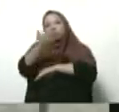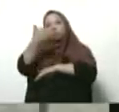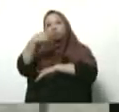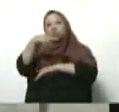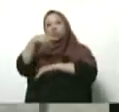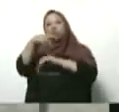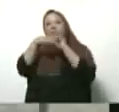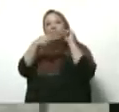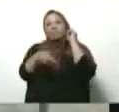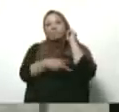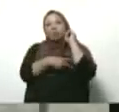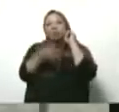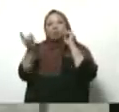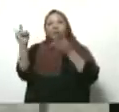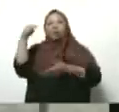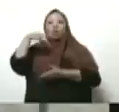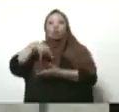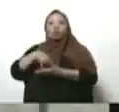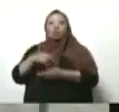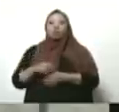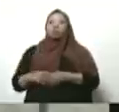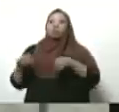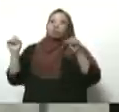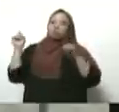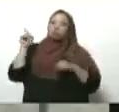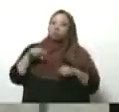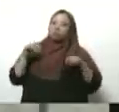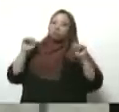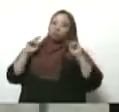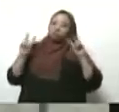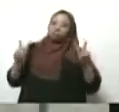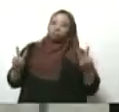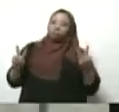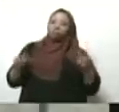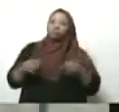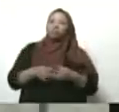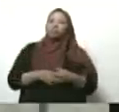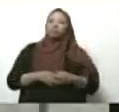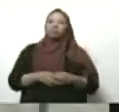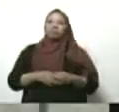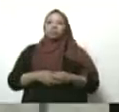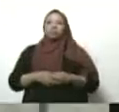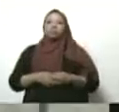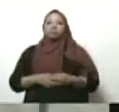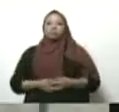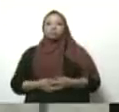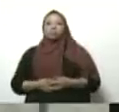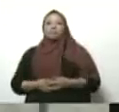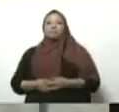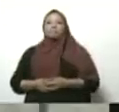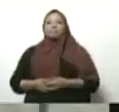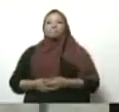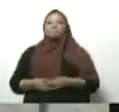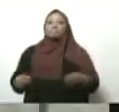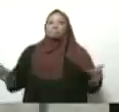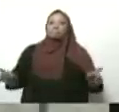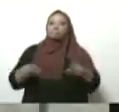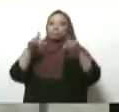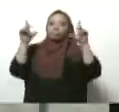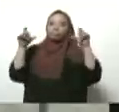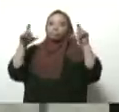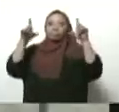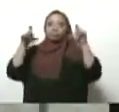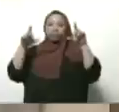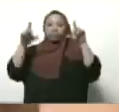carabobo y podemos mostrar acá también está imagen verdad